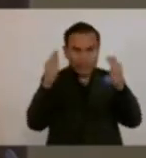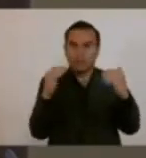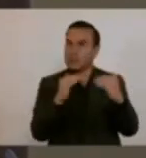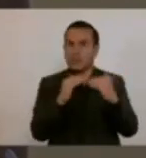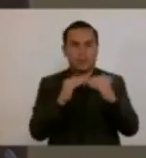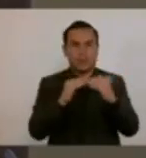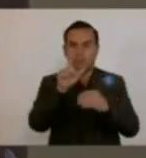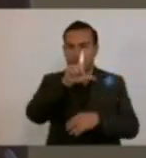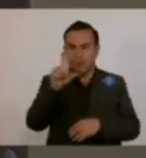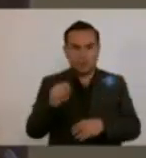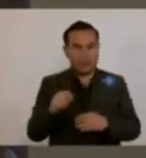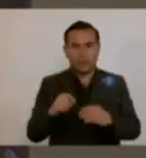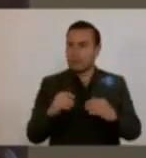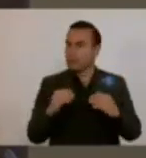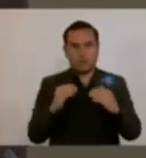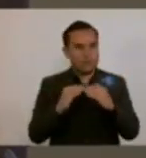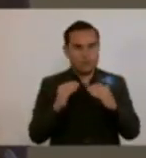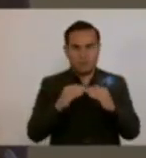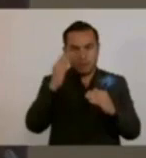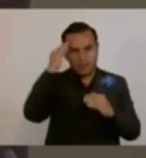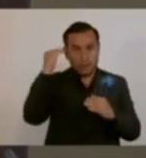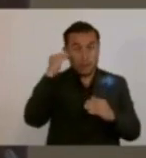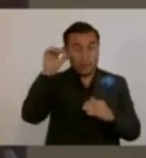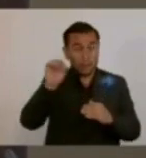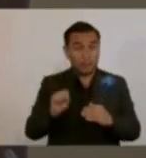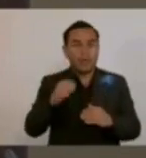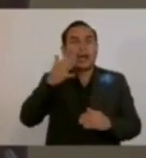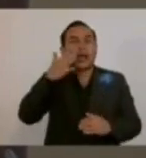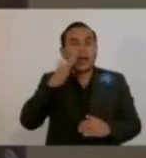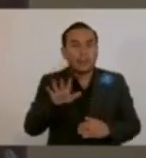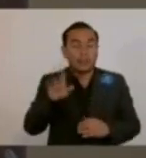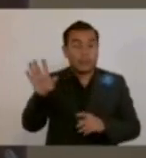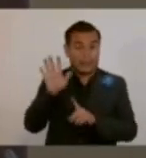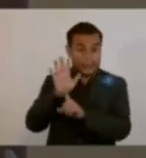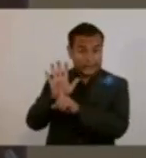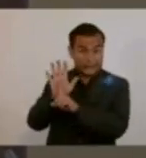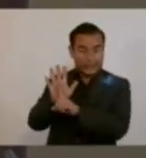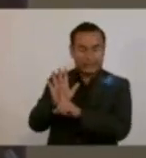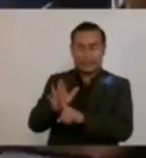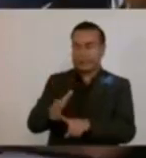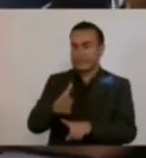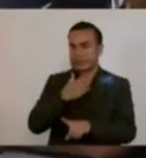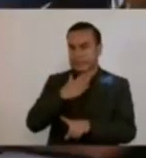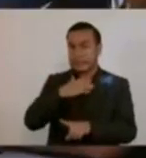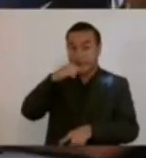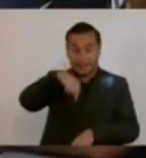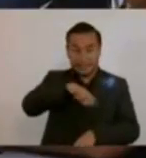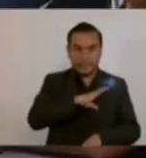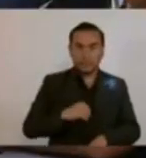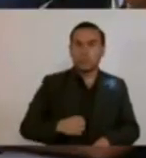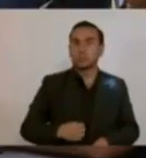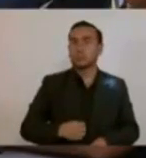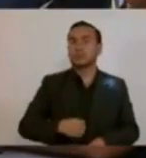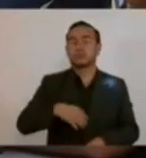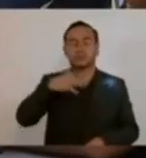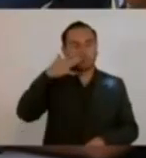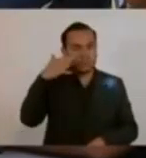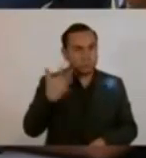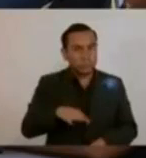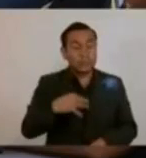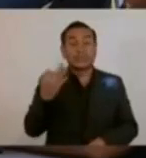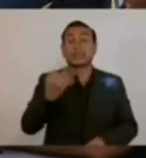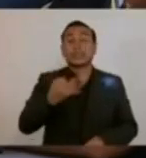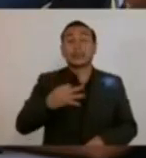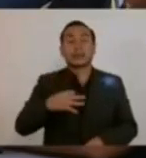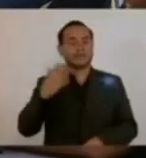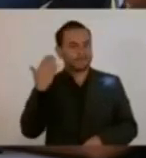altura del de Corea del Sur. Y si ellos no pueden controlar el virus, imagínense lo que pasaría en nuestros países. Así que debemos de aprender de las experiencias del